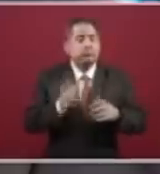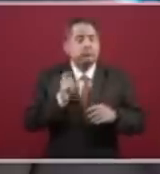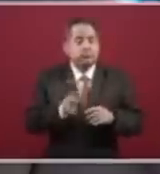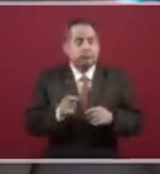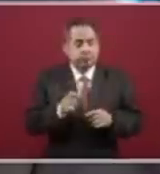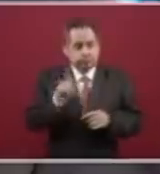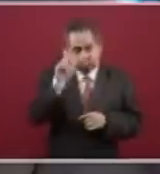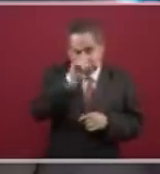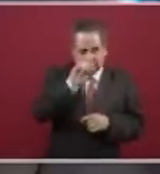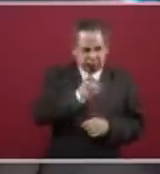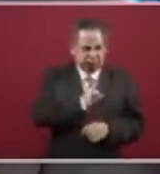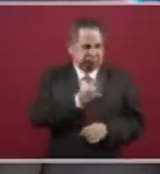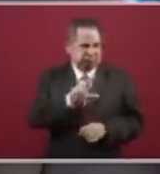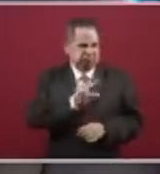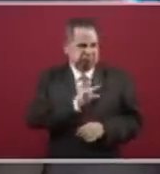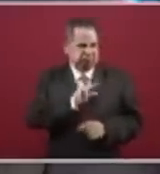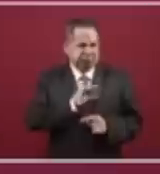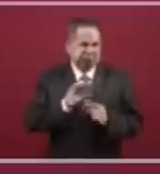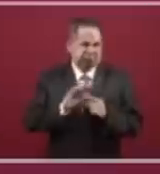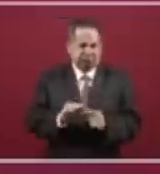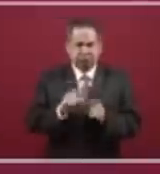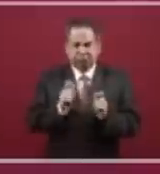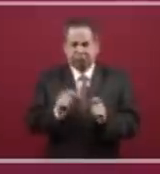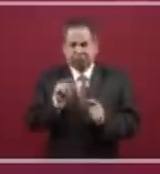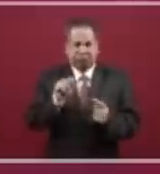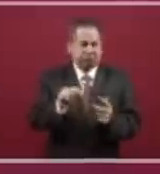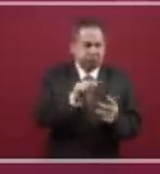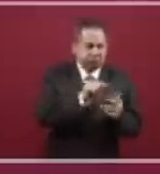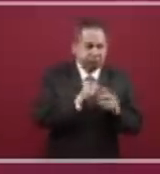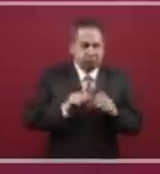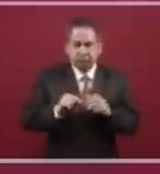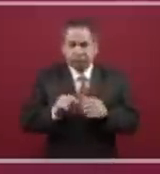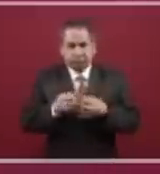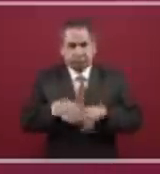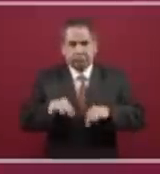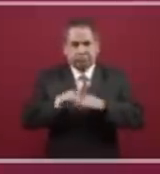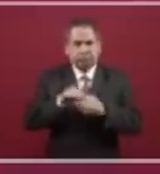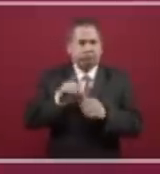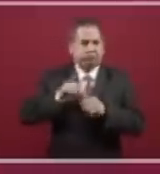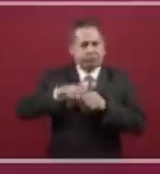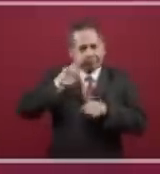estratégicos que tienen algunas funciones importantes